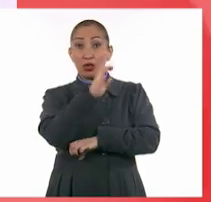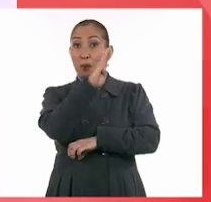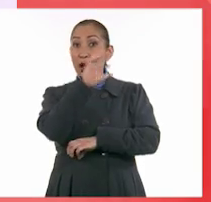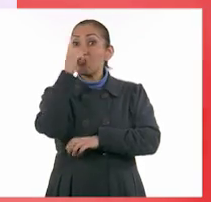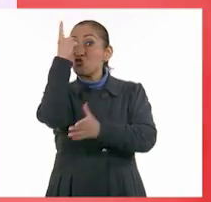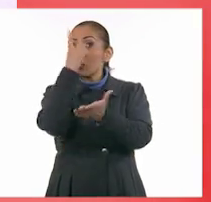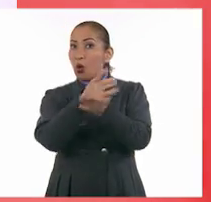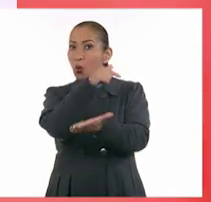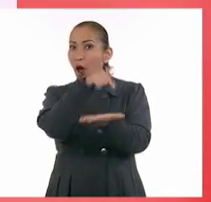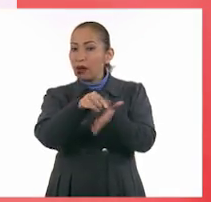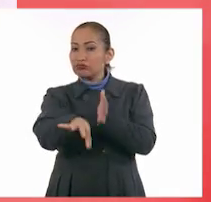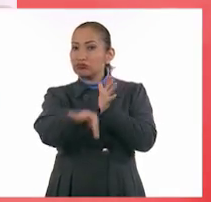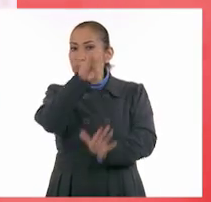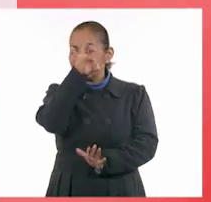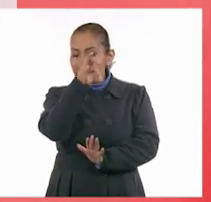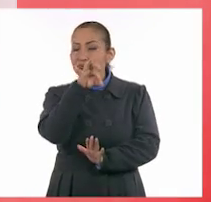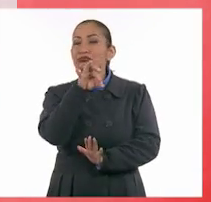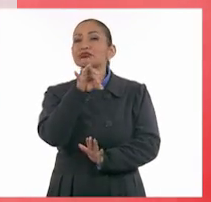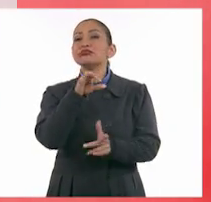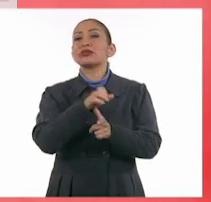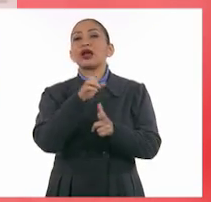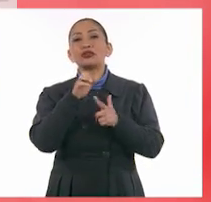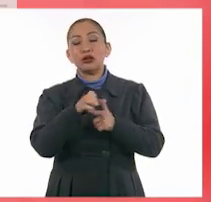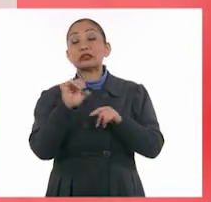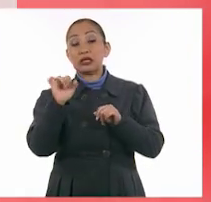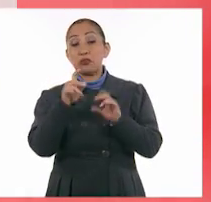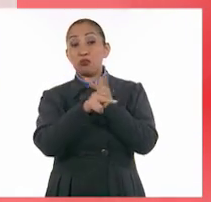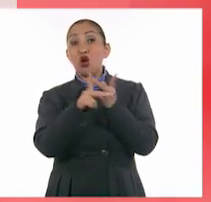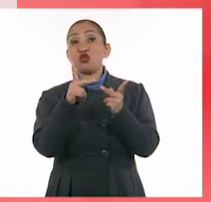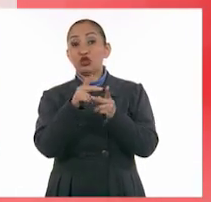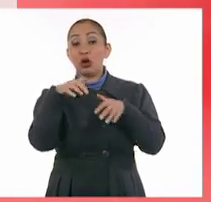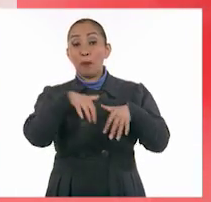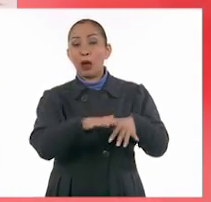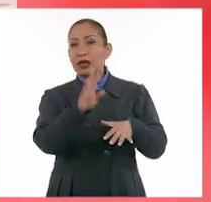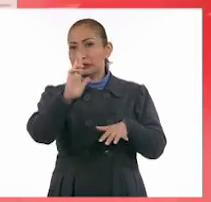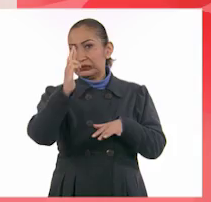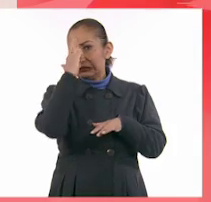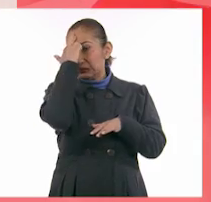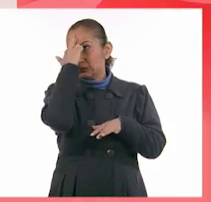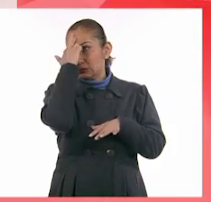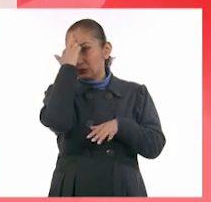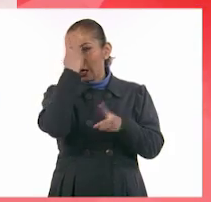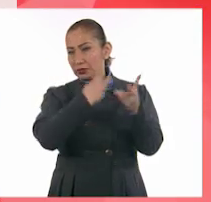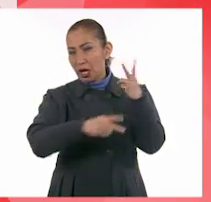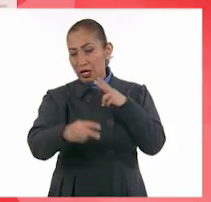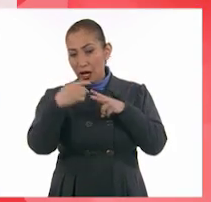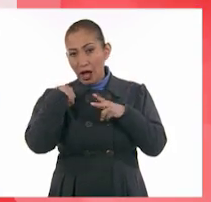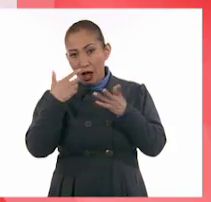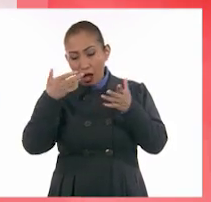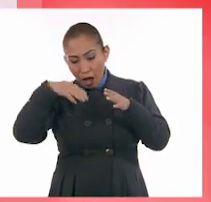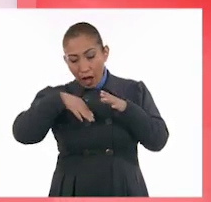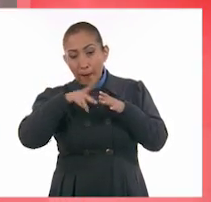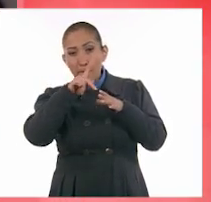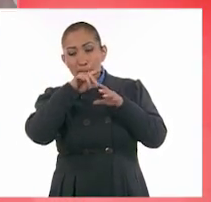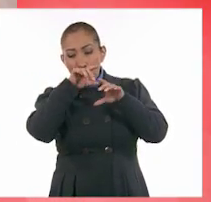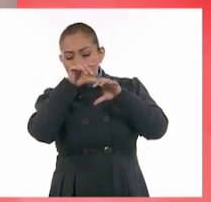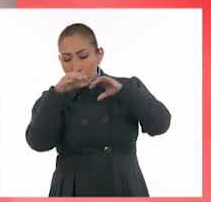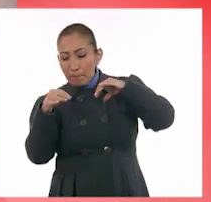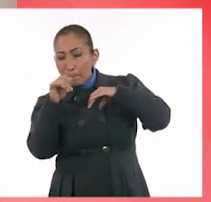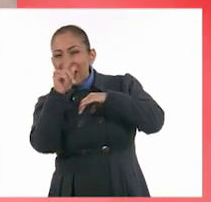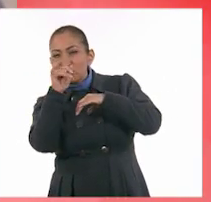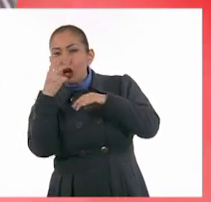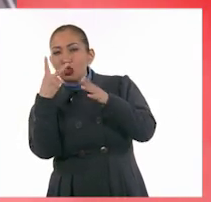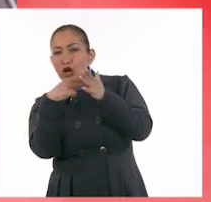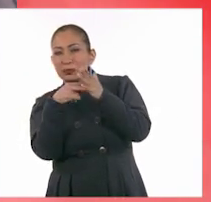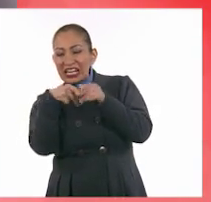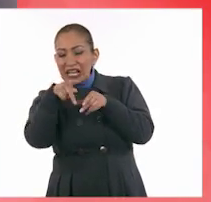California. Entonces, si es un producto de mar, hay que recordar que viene de abajo de la península, más de